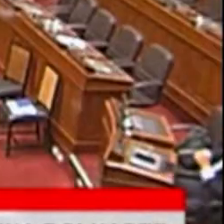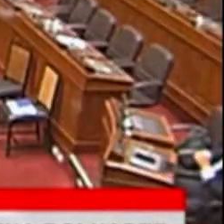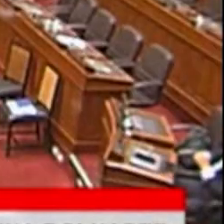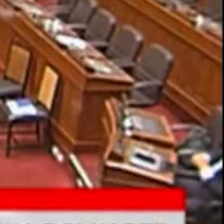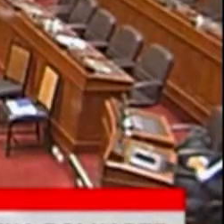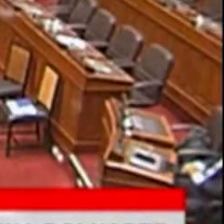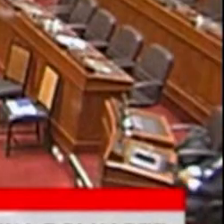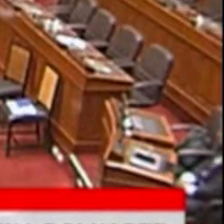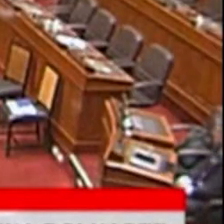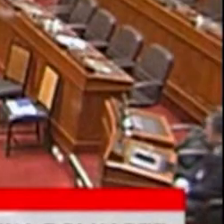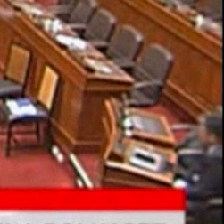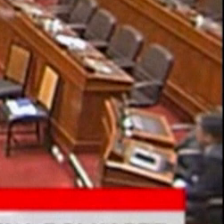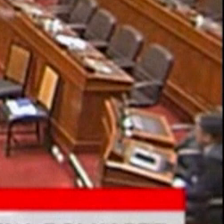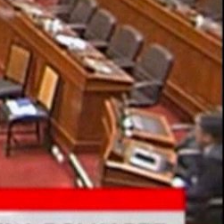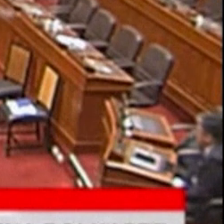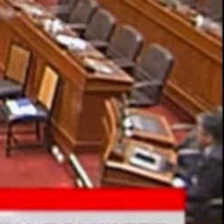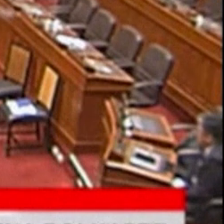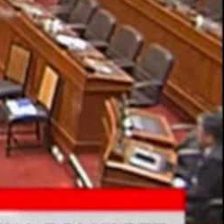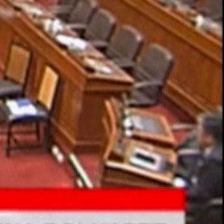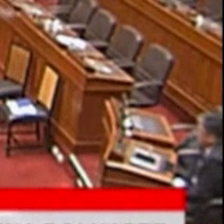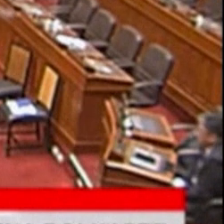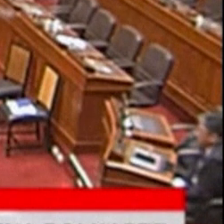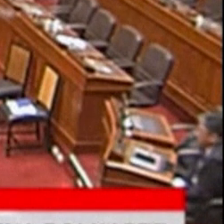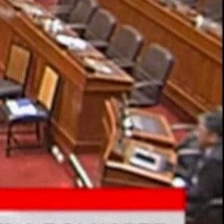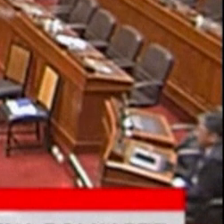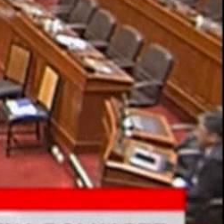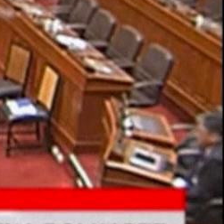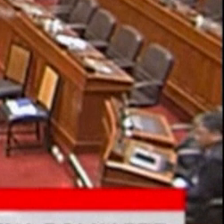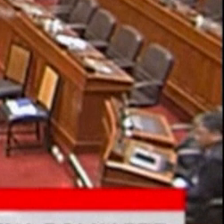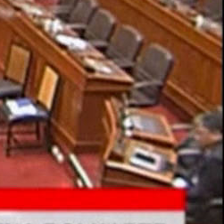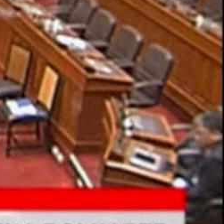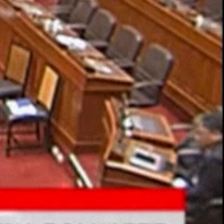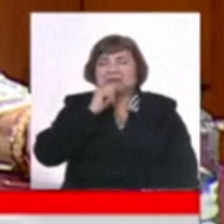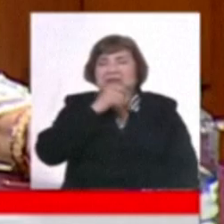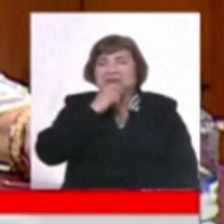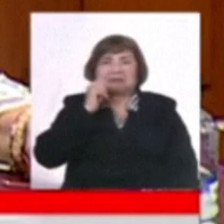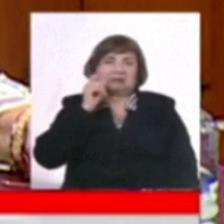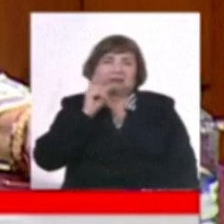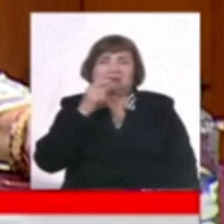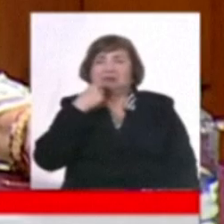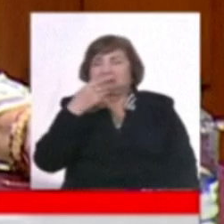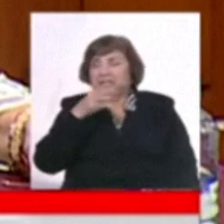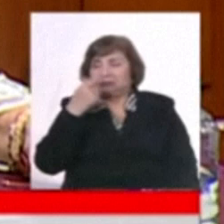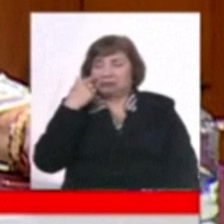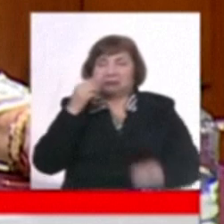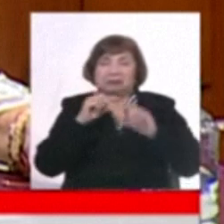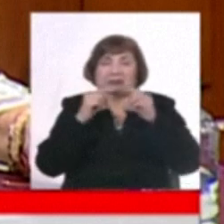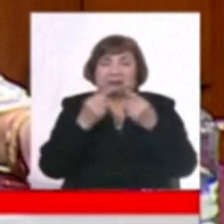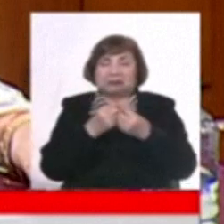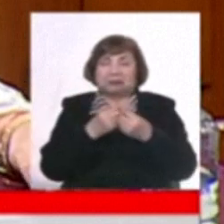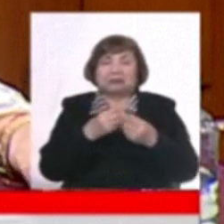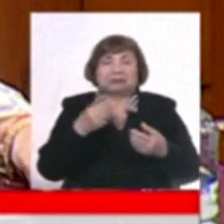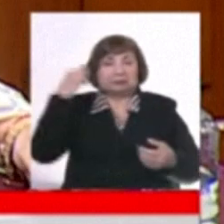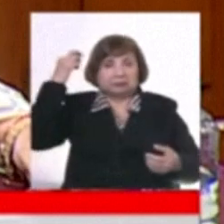es funcionaria algo que la ley peruana prohíbe y la subcomisión buscaba inhabilitarla por 10 años para ejercer puestos públicos